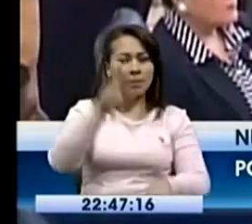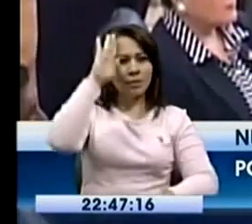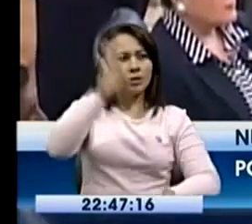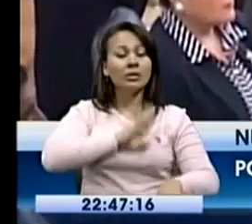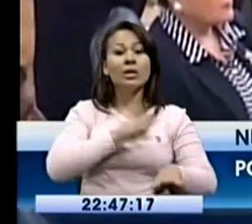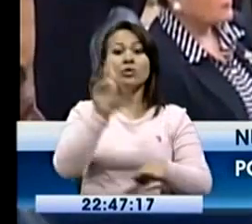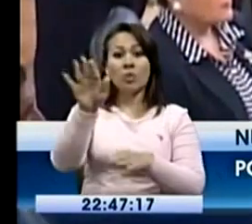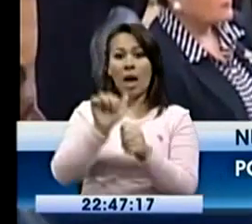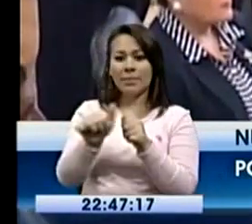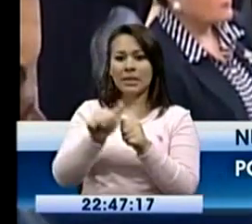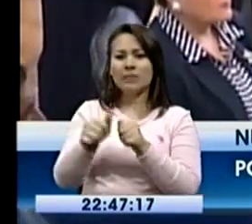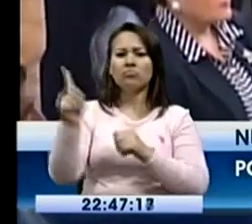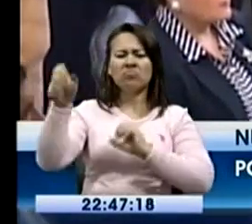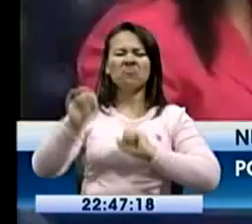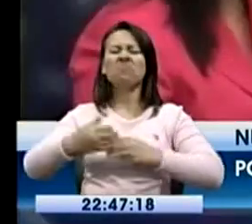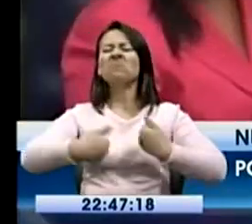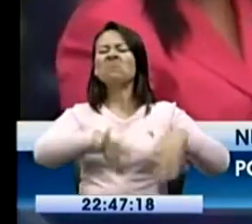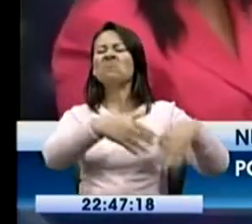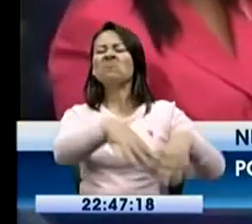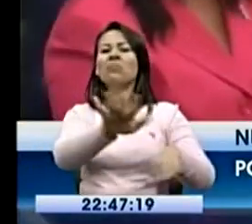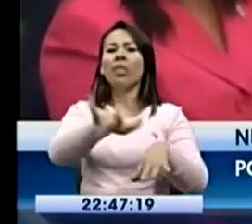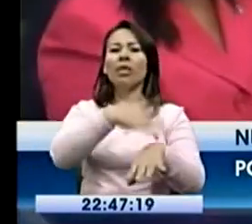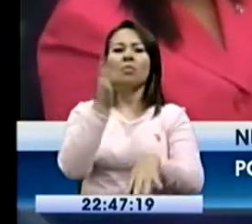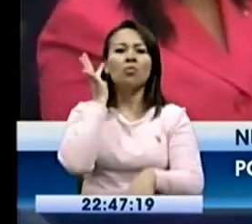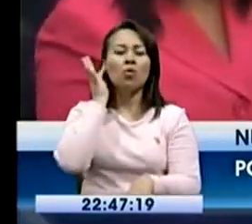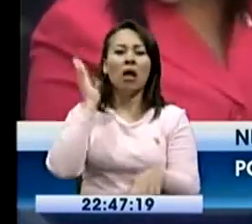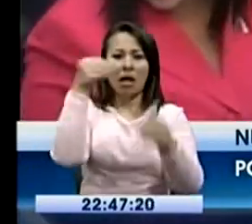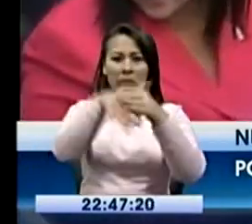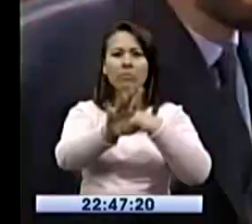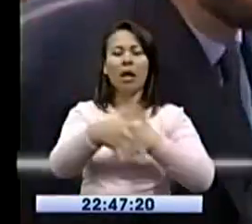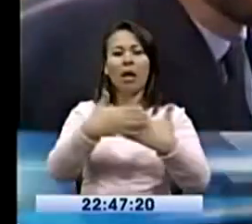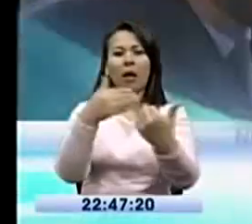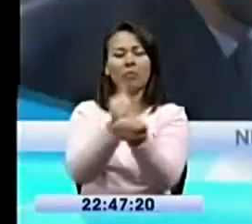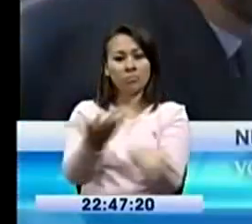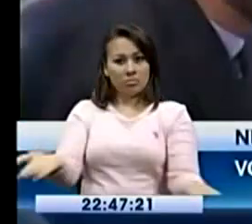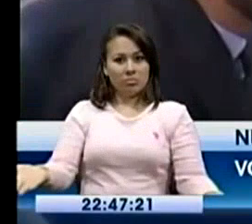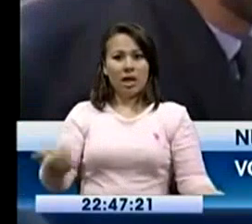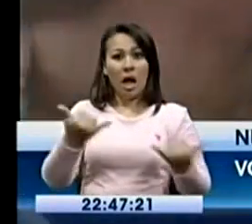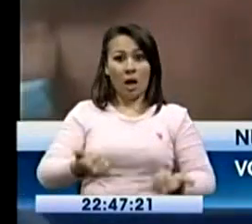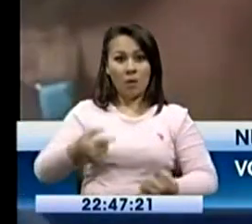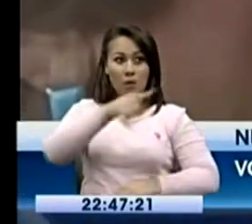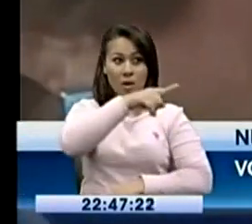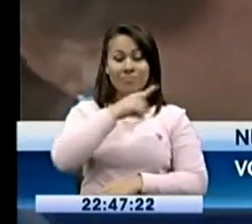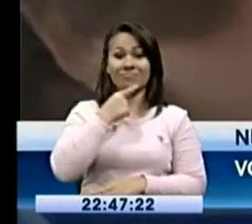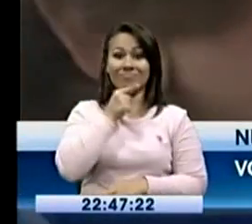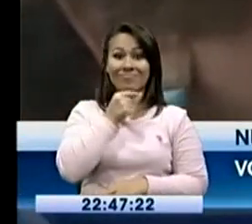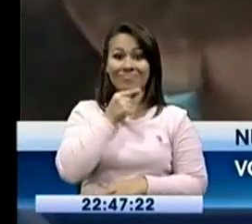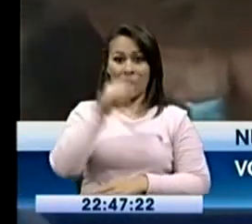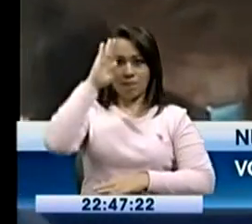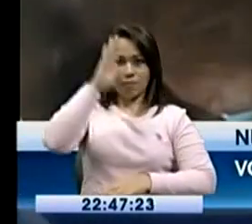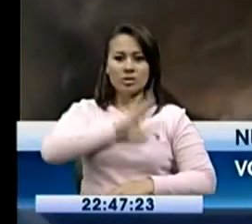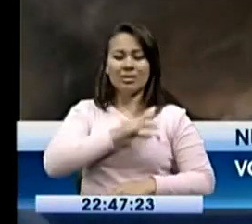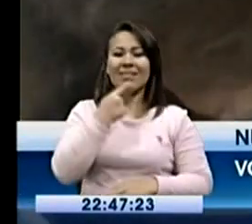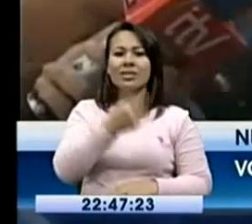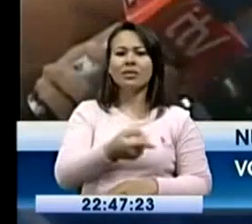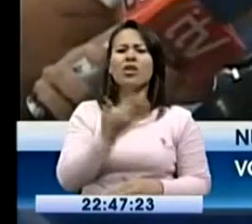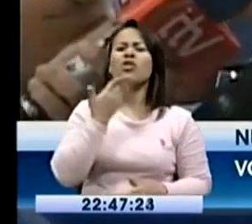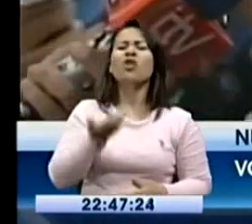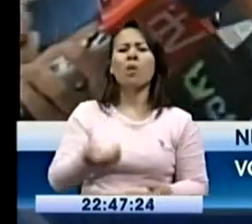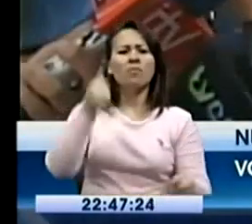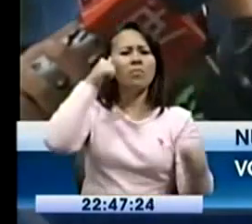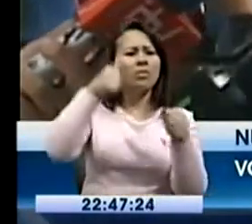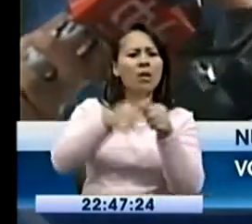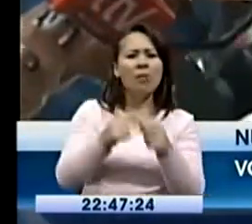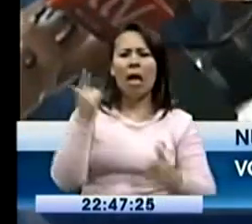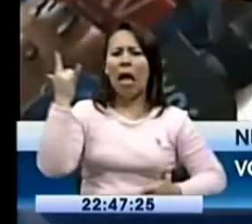su administración? Pero la oposición política insiste en que se debe dar a conocer todo sobre la tregua entre pandillas. ¿Estaría de acuerdo